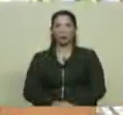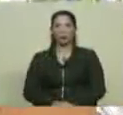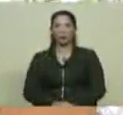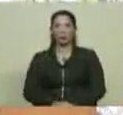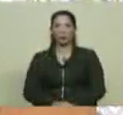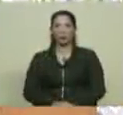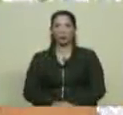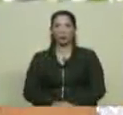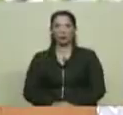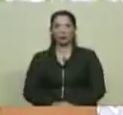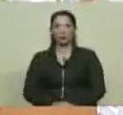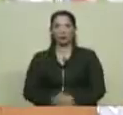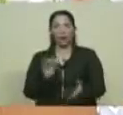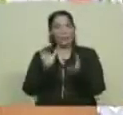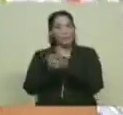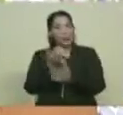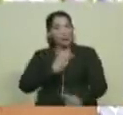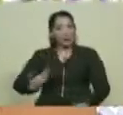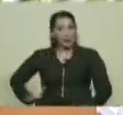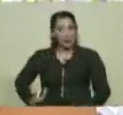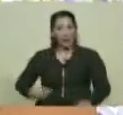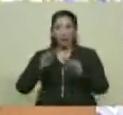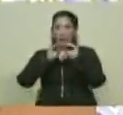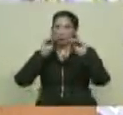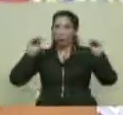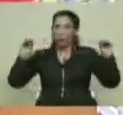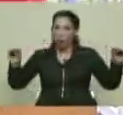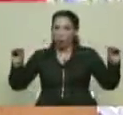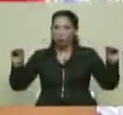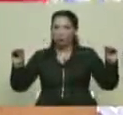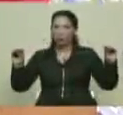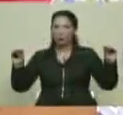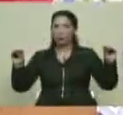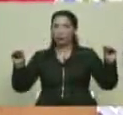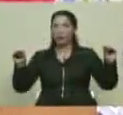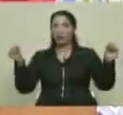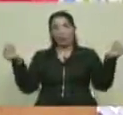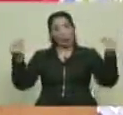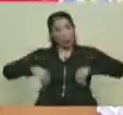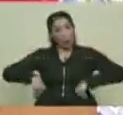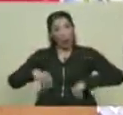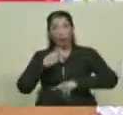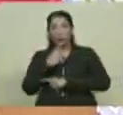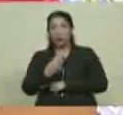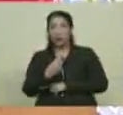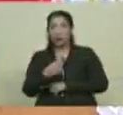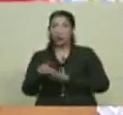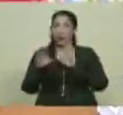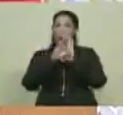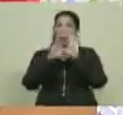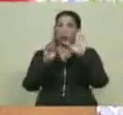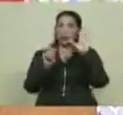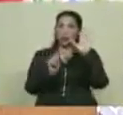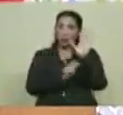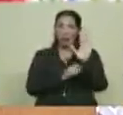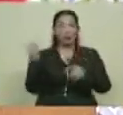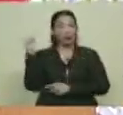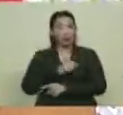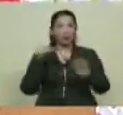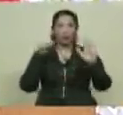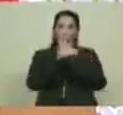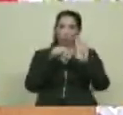El compañero presidente Nicolás Maduro llamó, de acuerdo a lo establecido en esta constitución, que sí establece